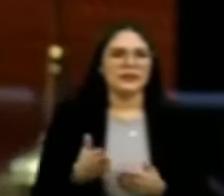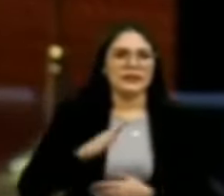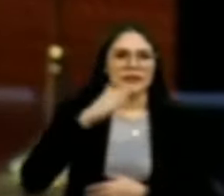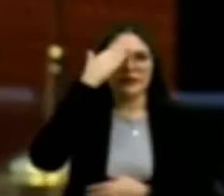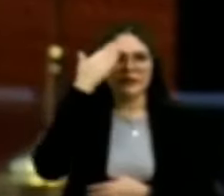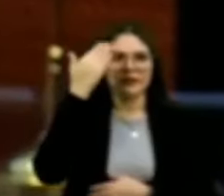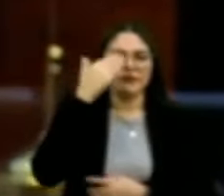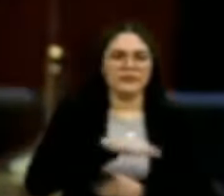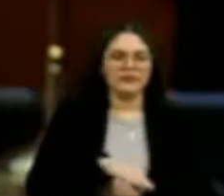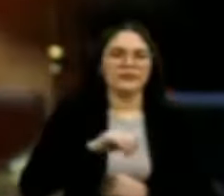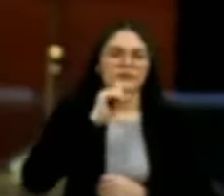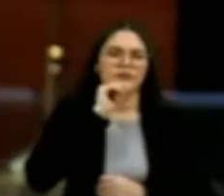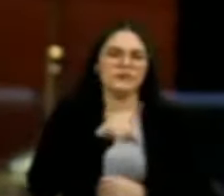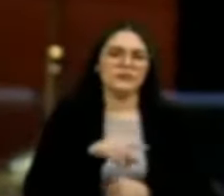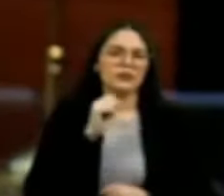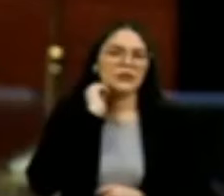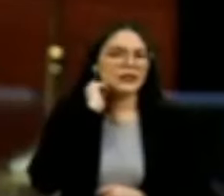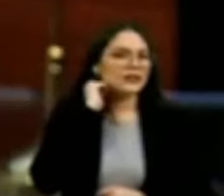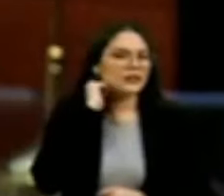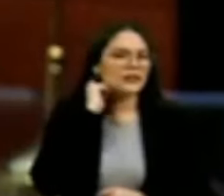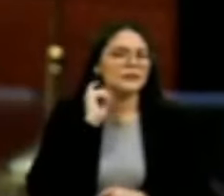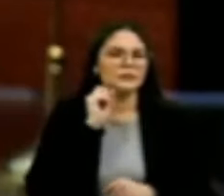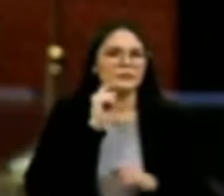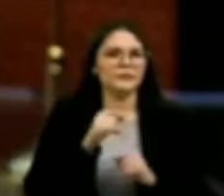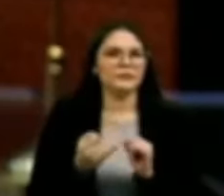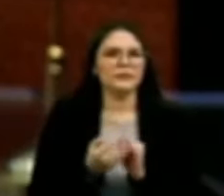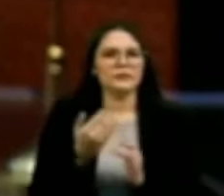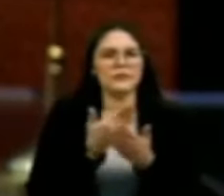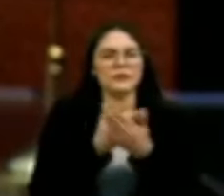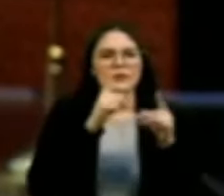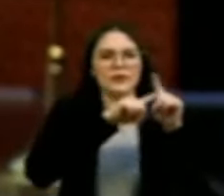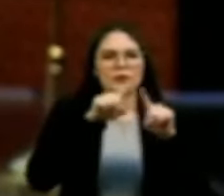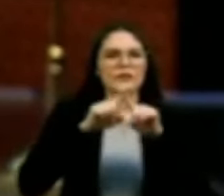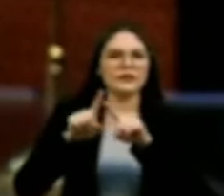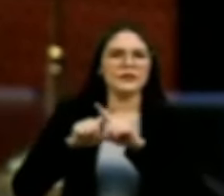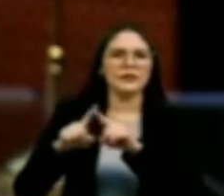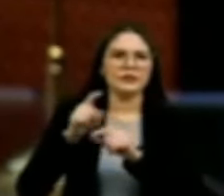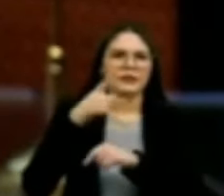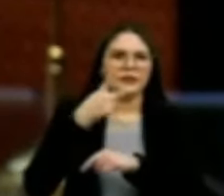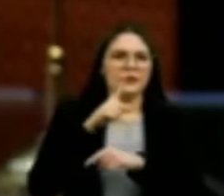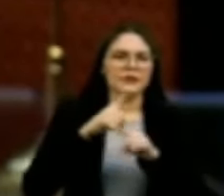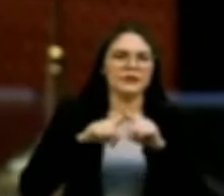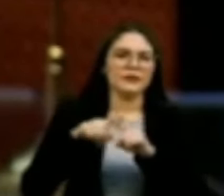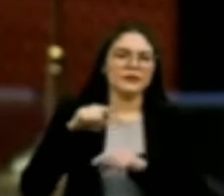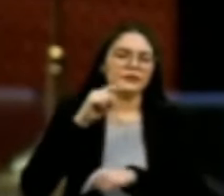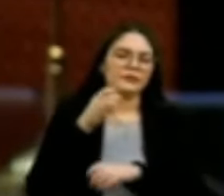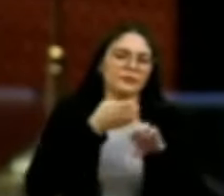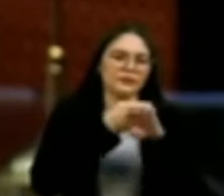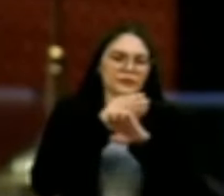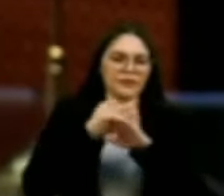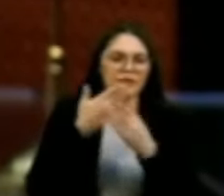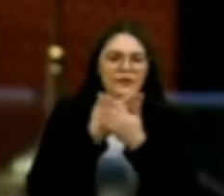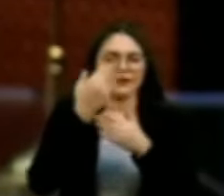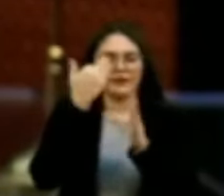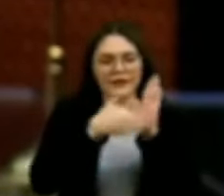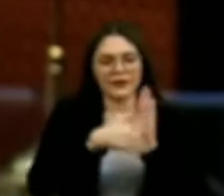presionando, utilizando a las fiscalías de los estados para obtener los votos que les faltan.